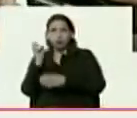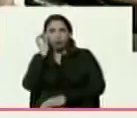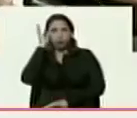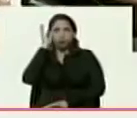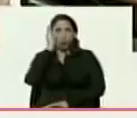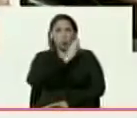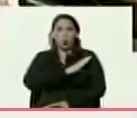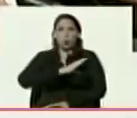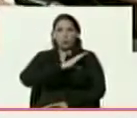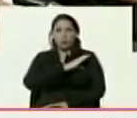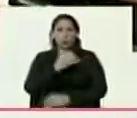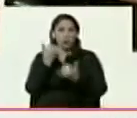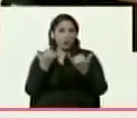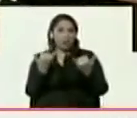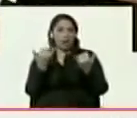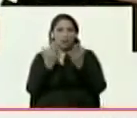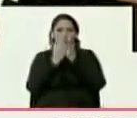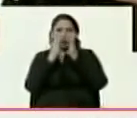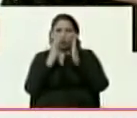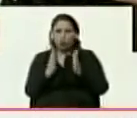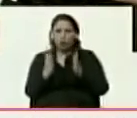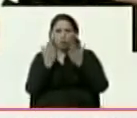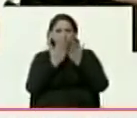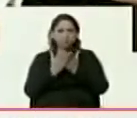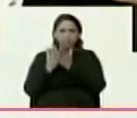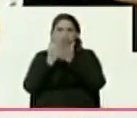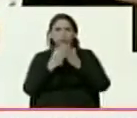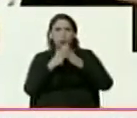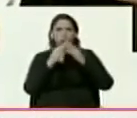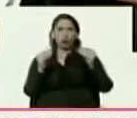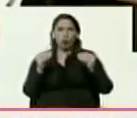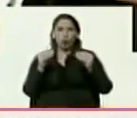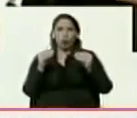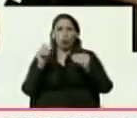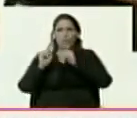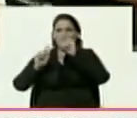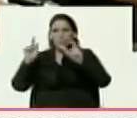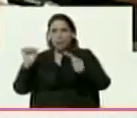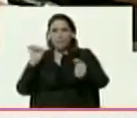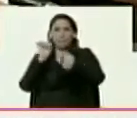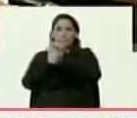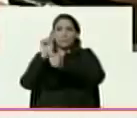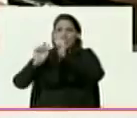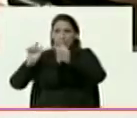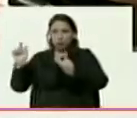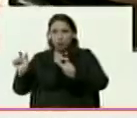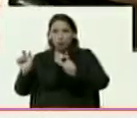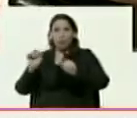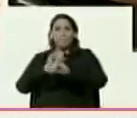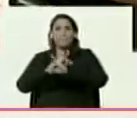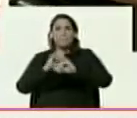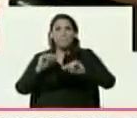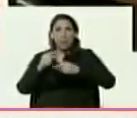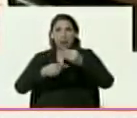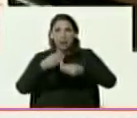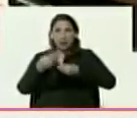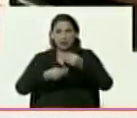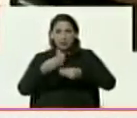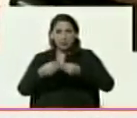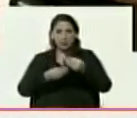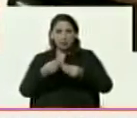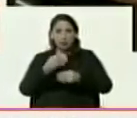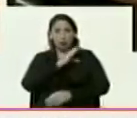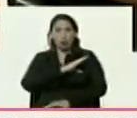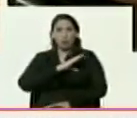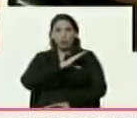está ya estudiando todos los casos de personas privadas de libertad para entregar, para remitir esos casos a la Comisión para